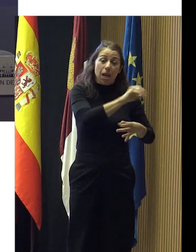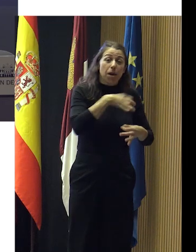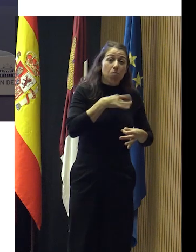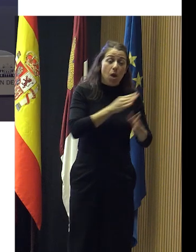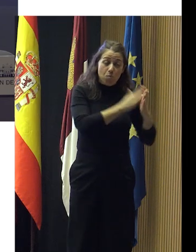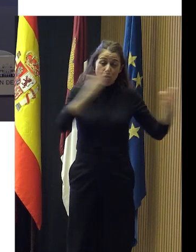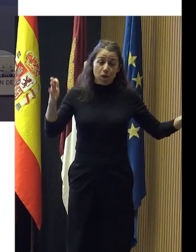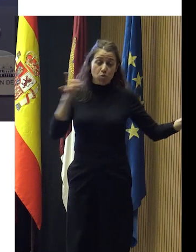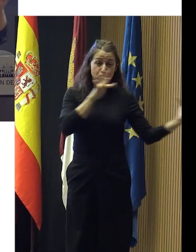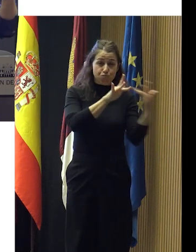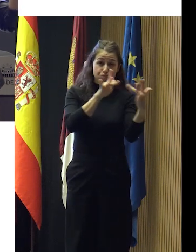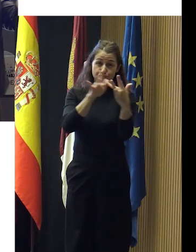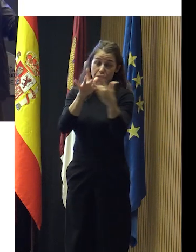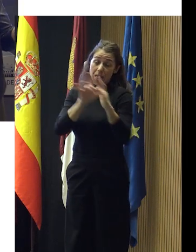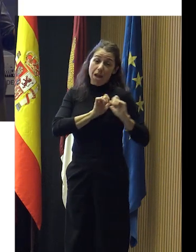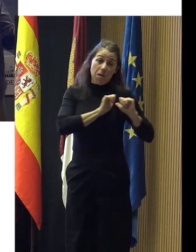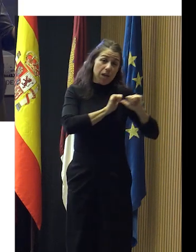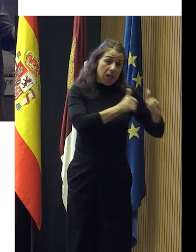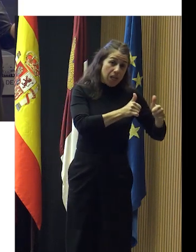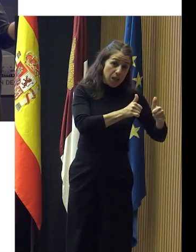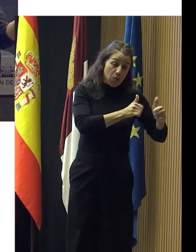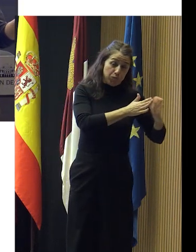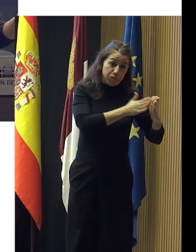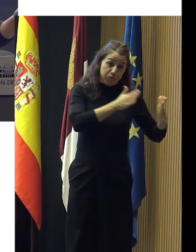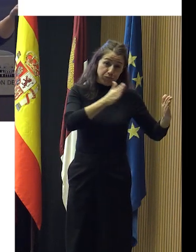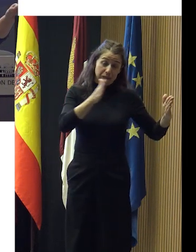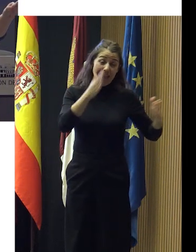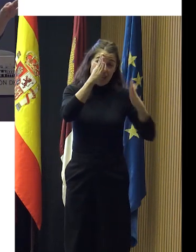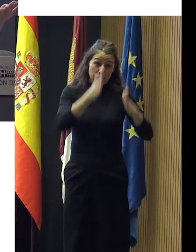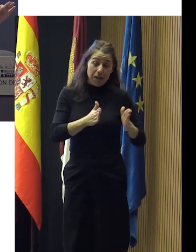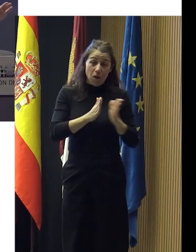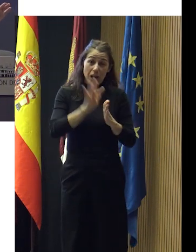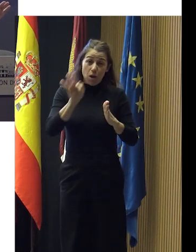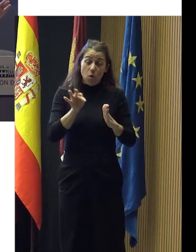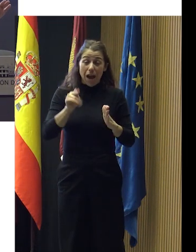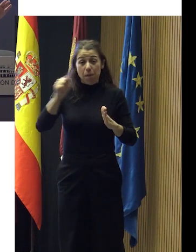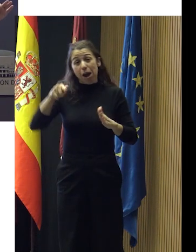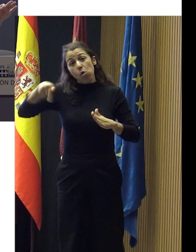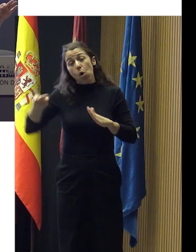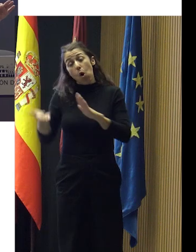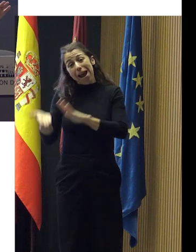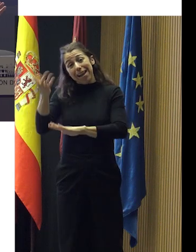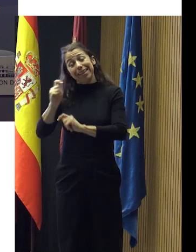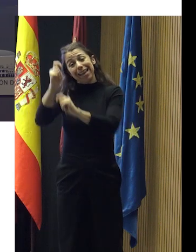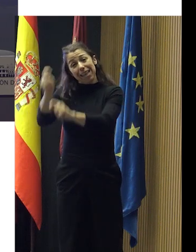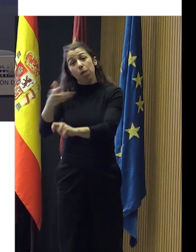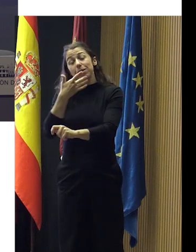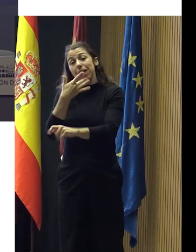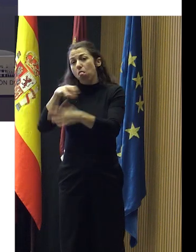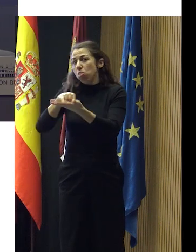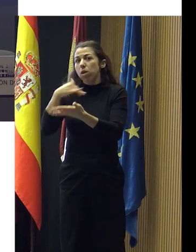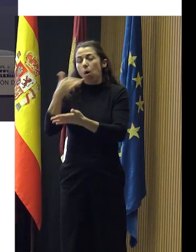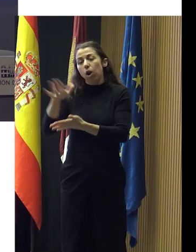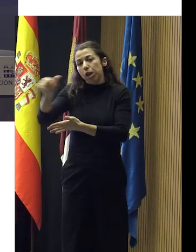del proceso, que esté con ellos desde el momento del diagnóstico, durante todo el tratamiento, incluso cuando lo den al alta, pueda recurrir también si tiene alguna